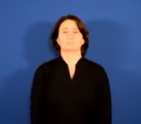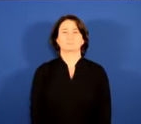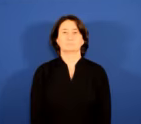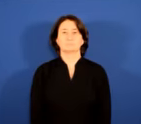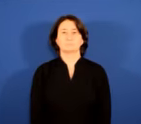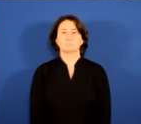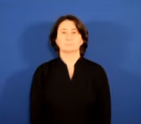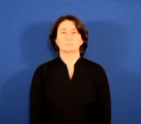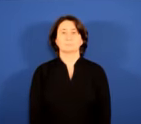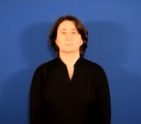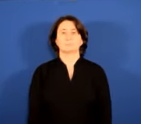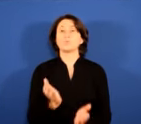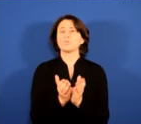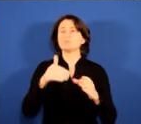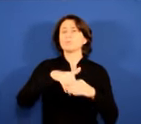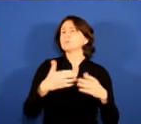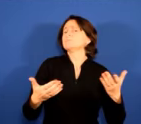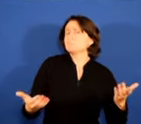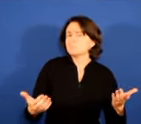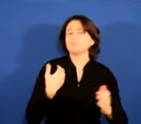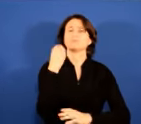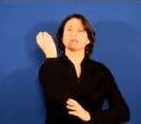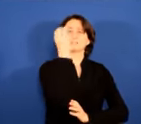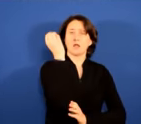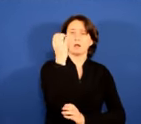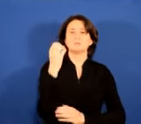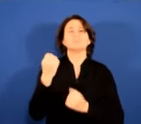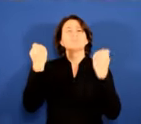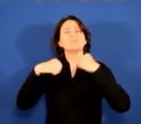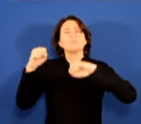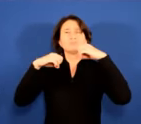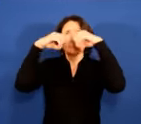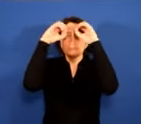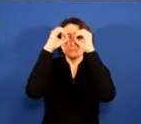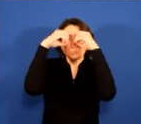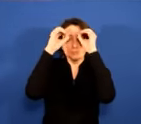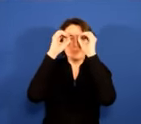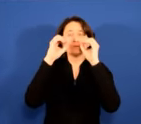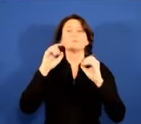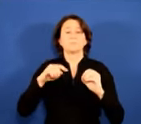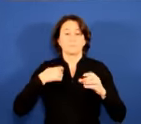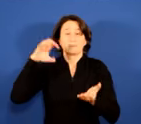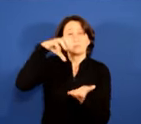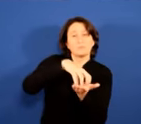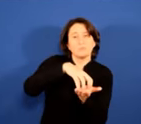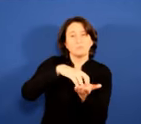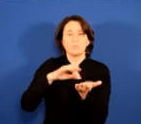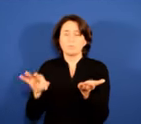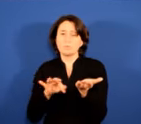y fenología de las aves acuáticas a través de charlas y también tendrán la oportunidad de conseguir